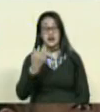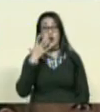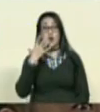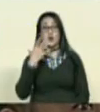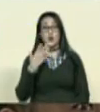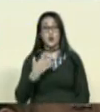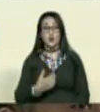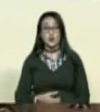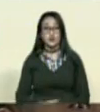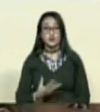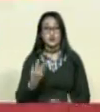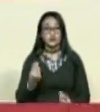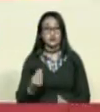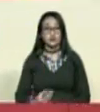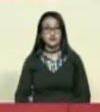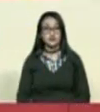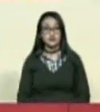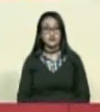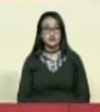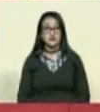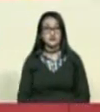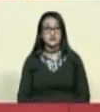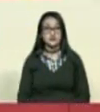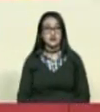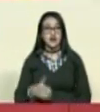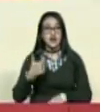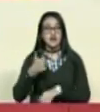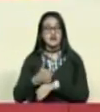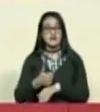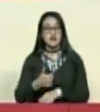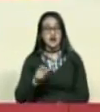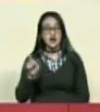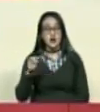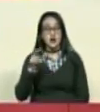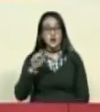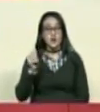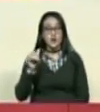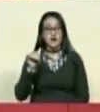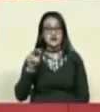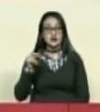metí encandilado. Jefe de la región Guayana, saludo solidario.